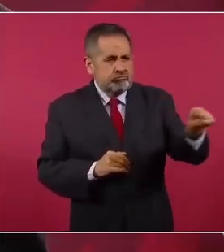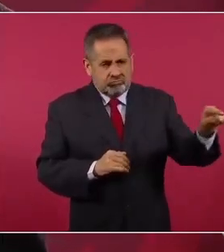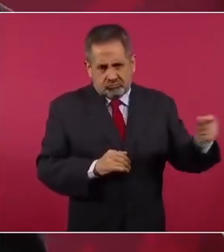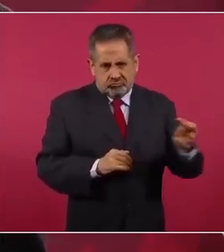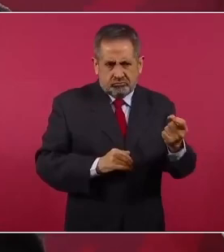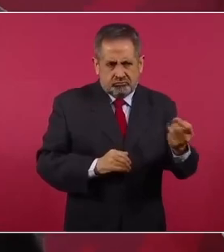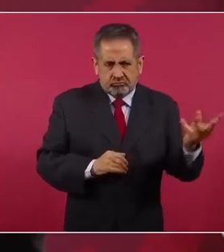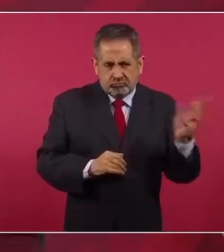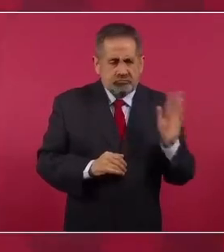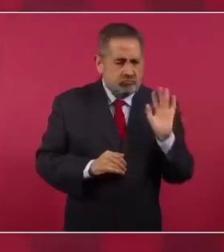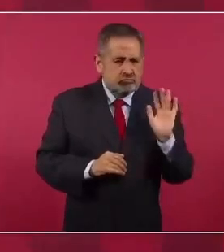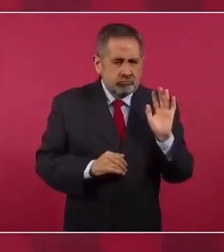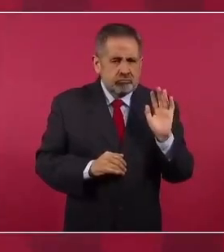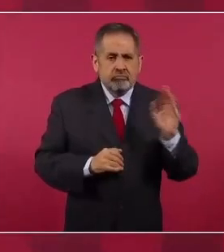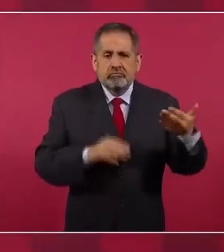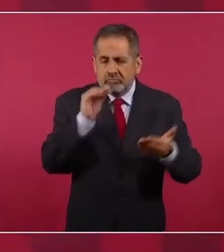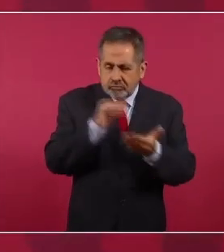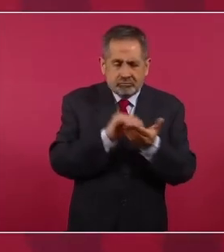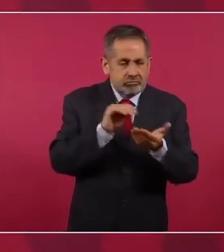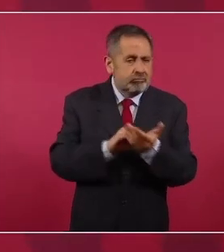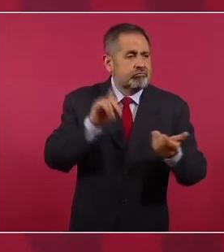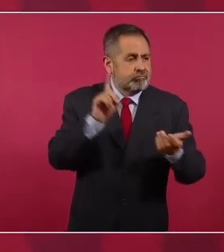casos, pero sigue